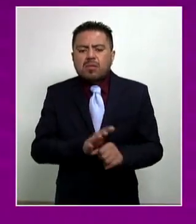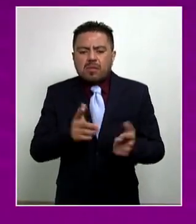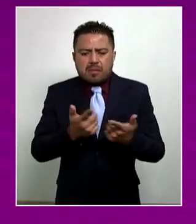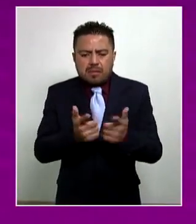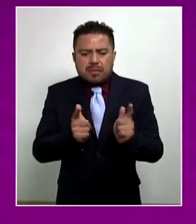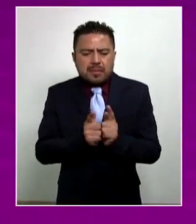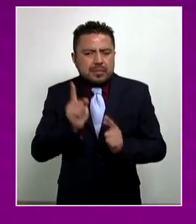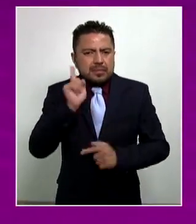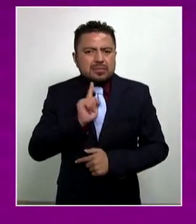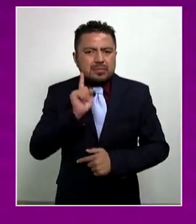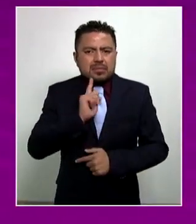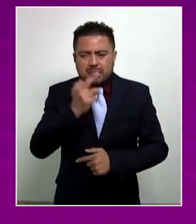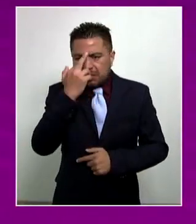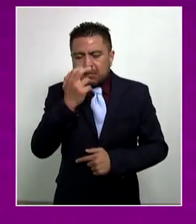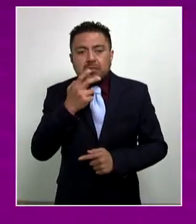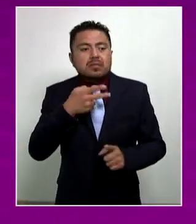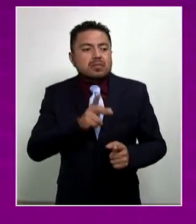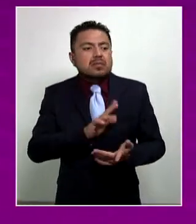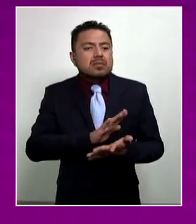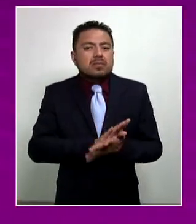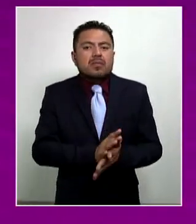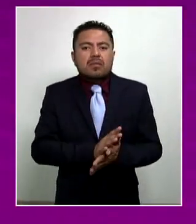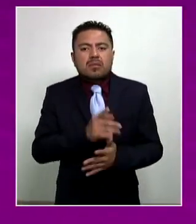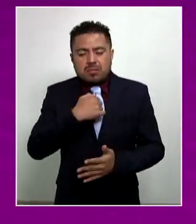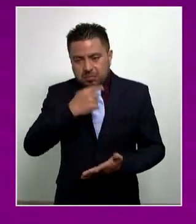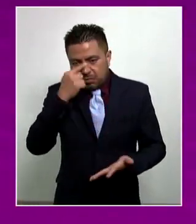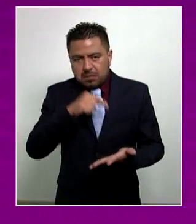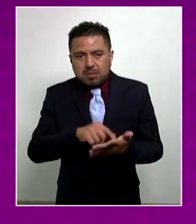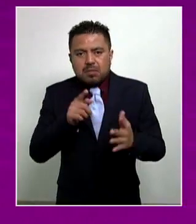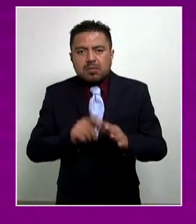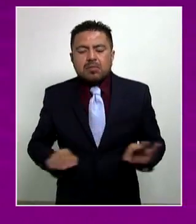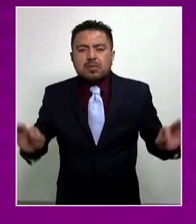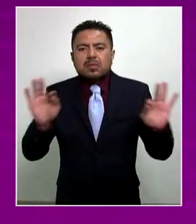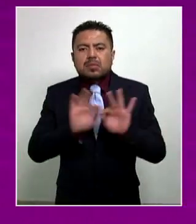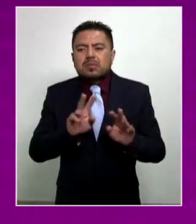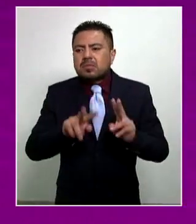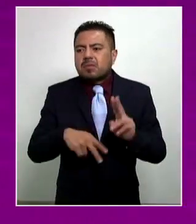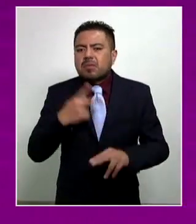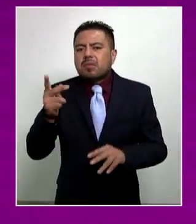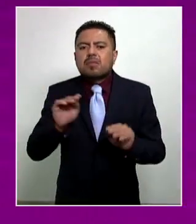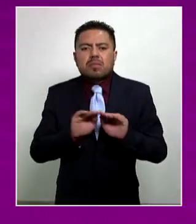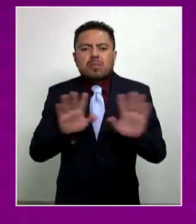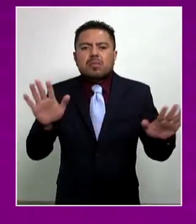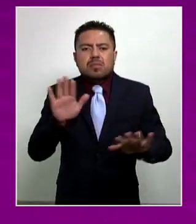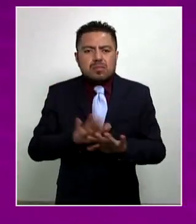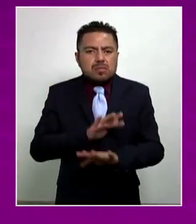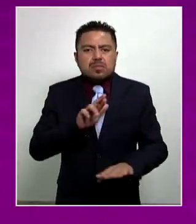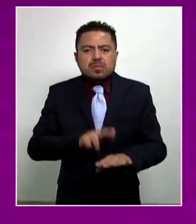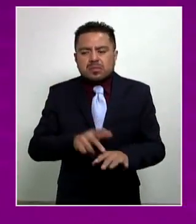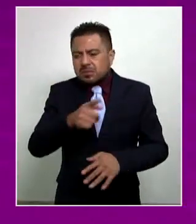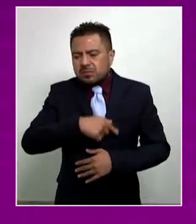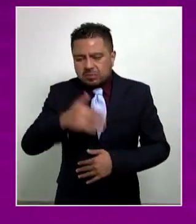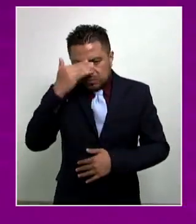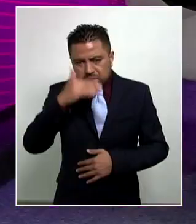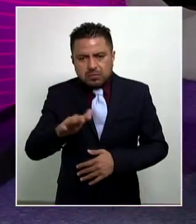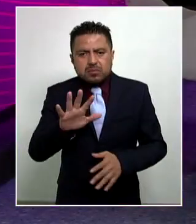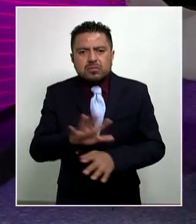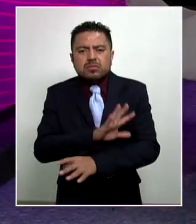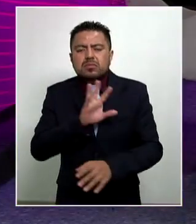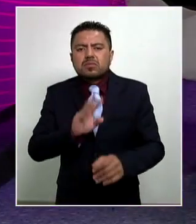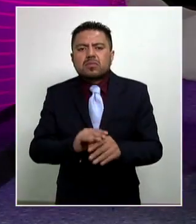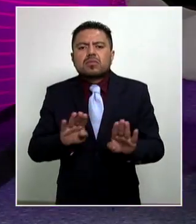por razones de género, no racismo. Pero creo que es importante que nos vayamos aclarando, que todos nosotros sepamos cómo